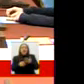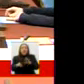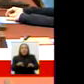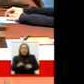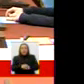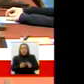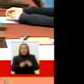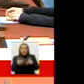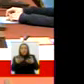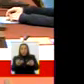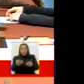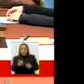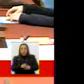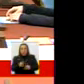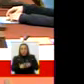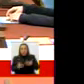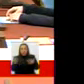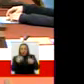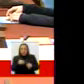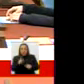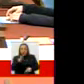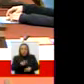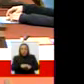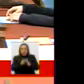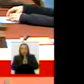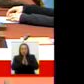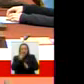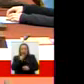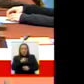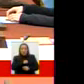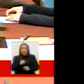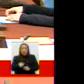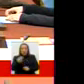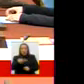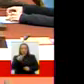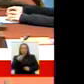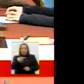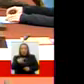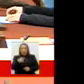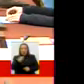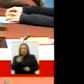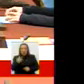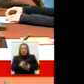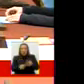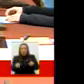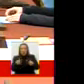Entonces yo quisiera que trajeran unas sillas, si es posible, para el señor Hugo Rovira, y que nos dé